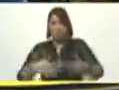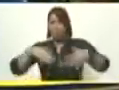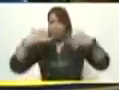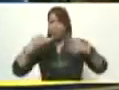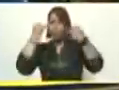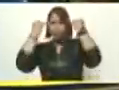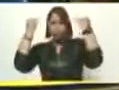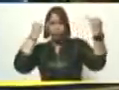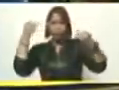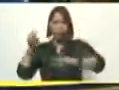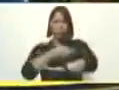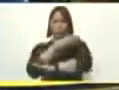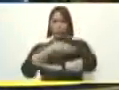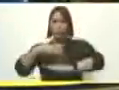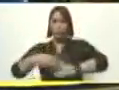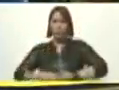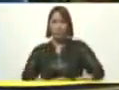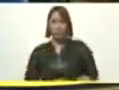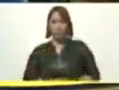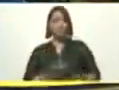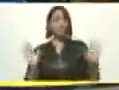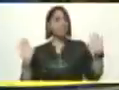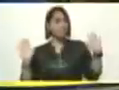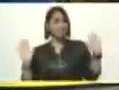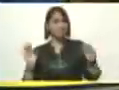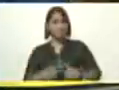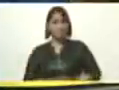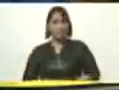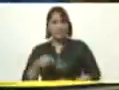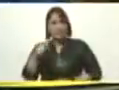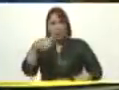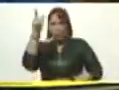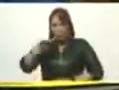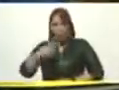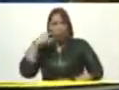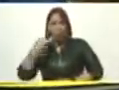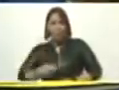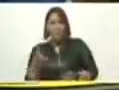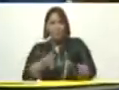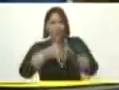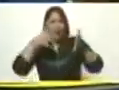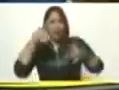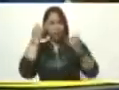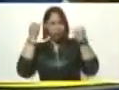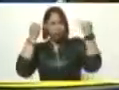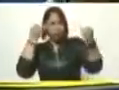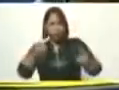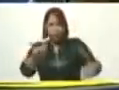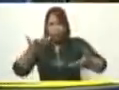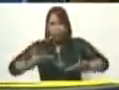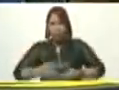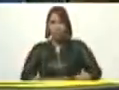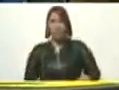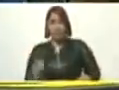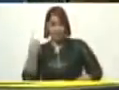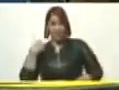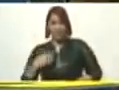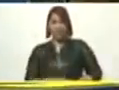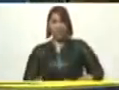músicos qué tal este muchacho que ganó Los Grammys puertorriqueños no ayer